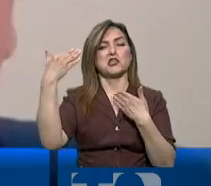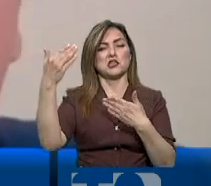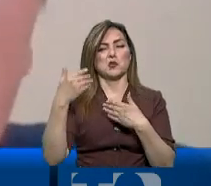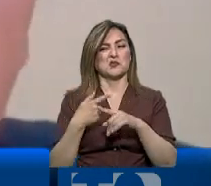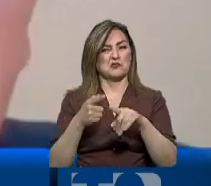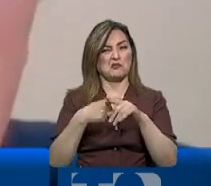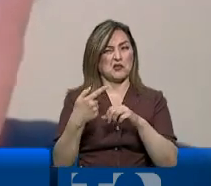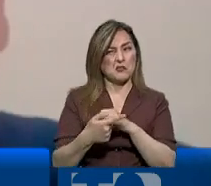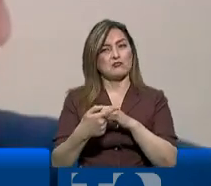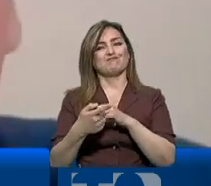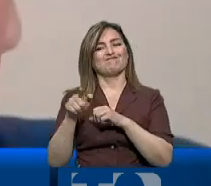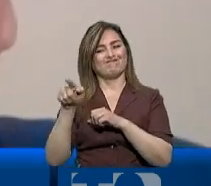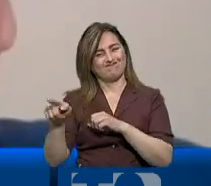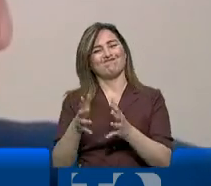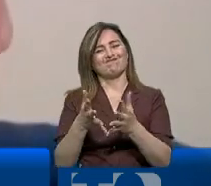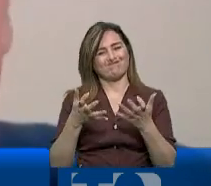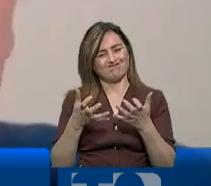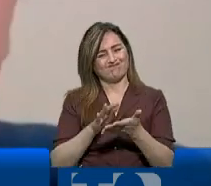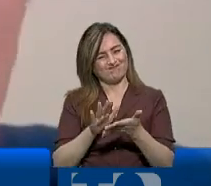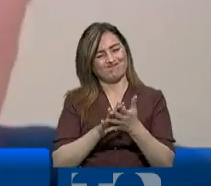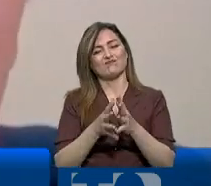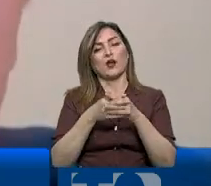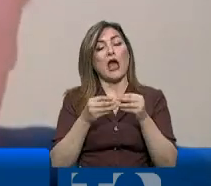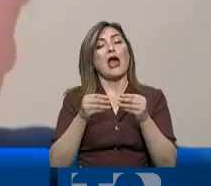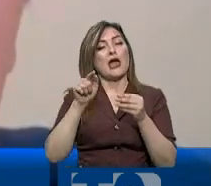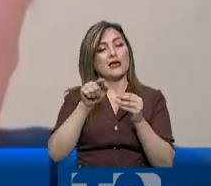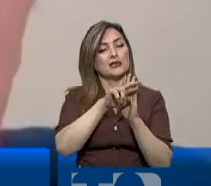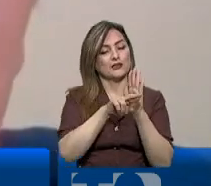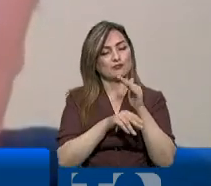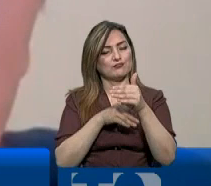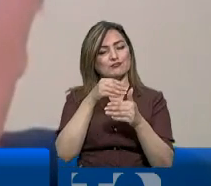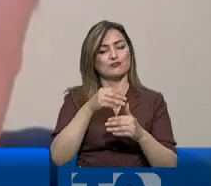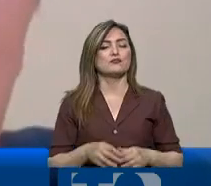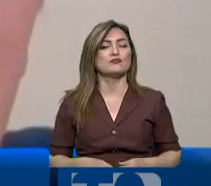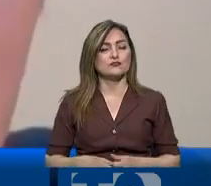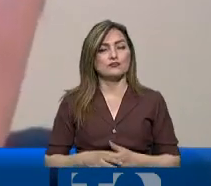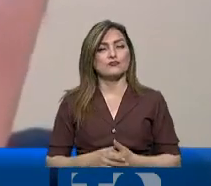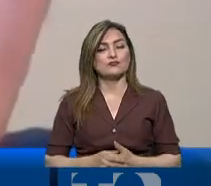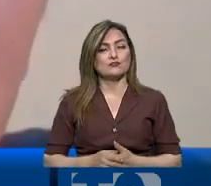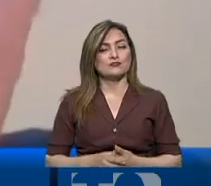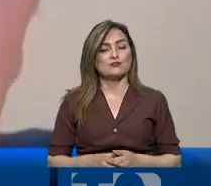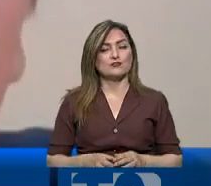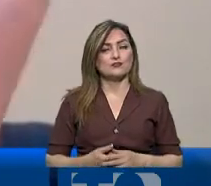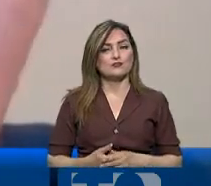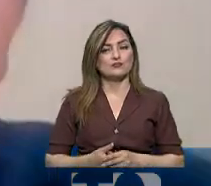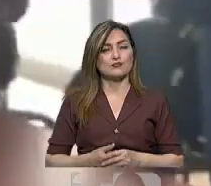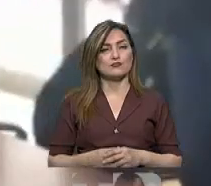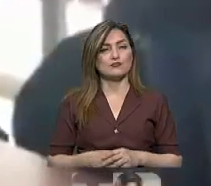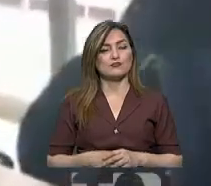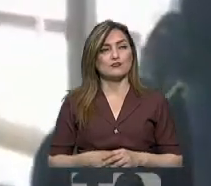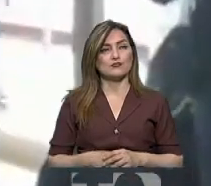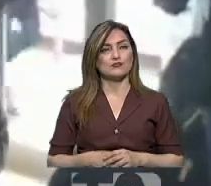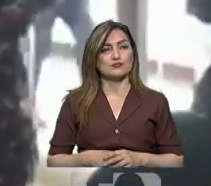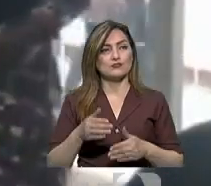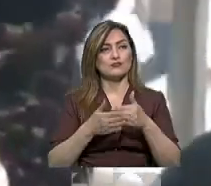conexos, que son como requisitos para que se proceda a dar las amnistías desde la Asamblea Nacional.